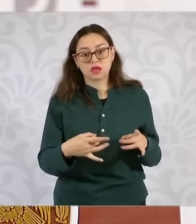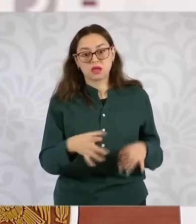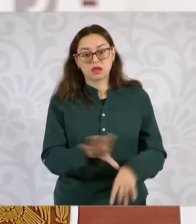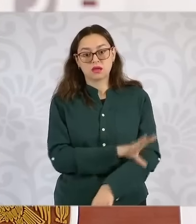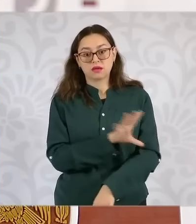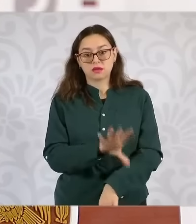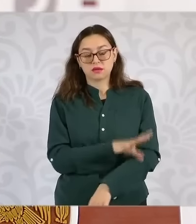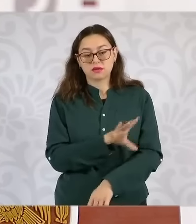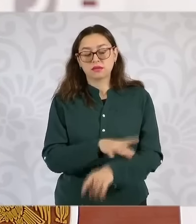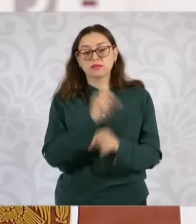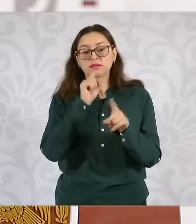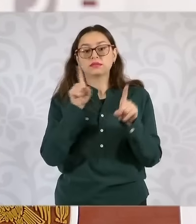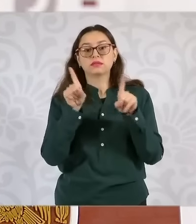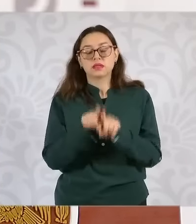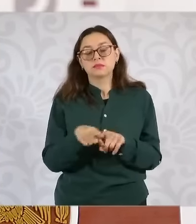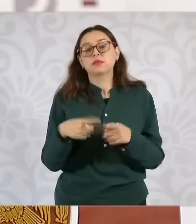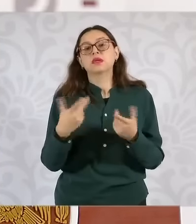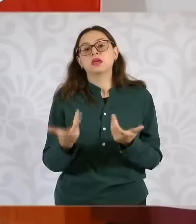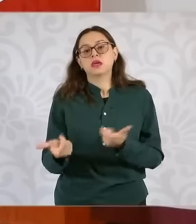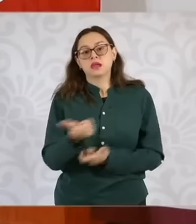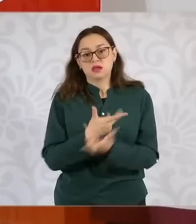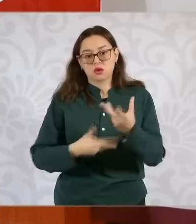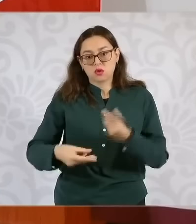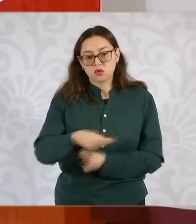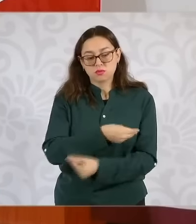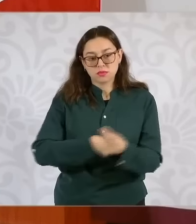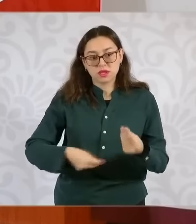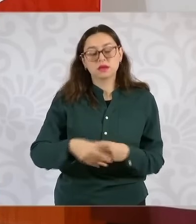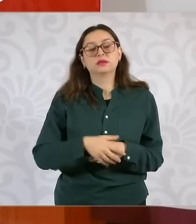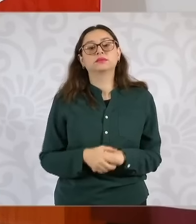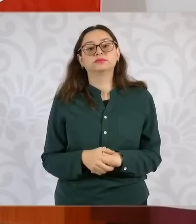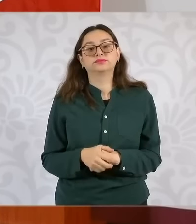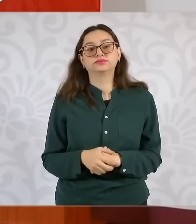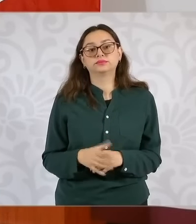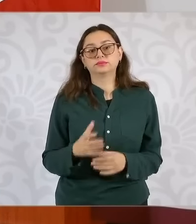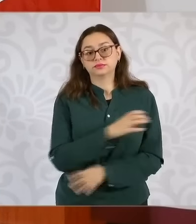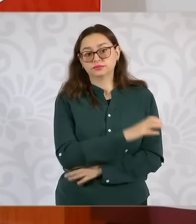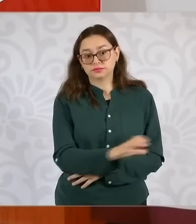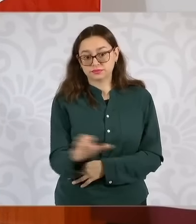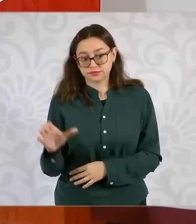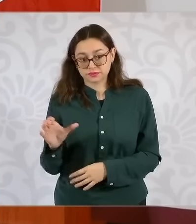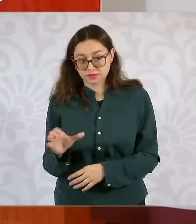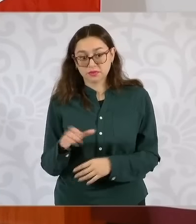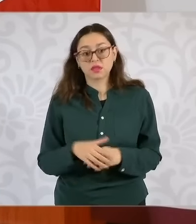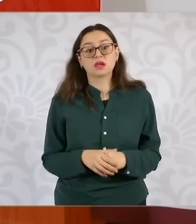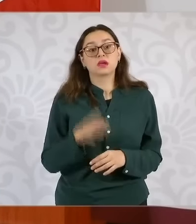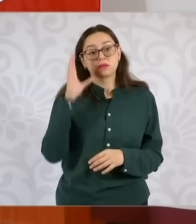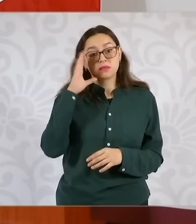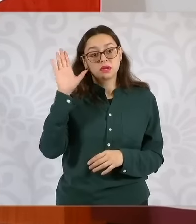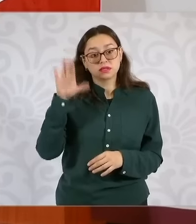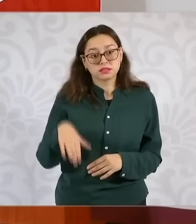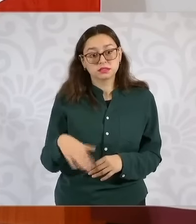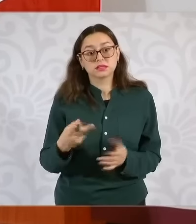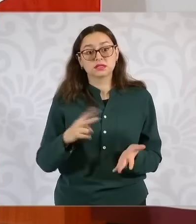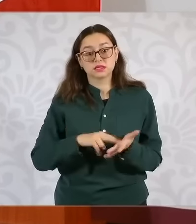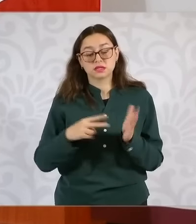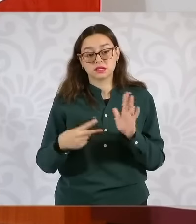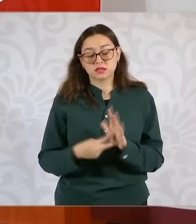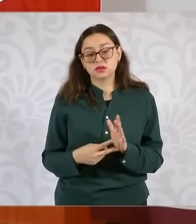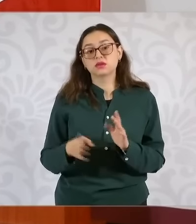en economía social y solidaria, maestría en producción agrícola sostenible, maestría en ingeniería